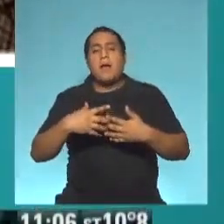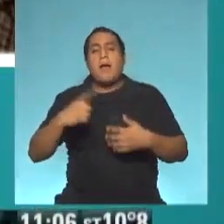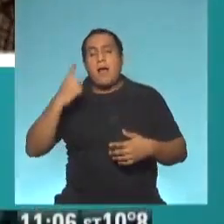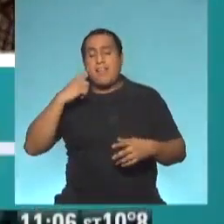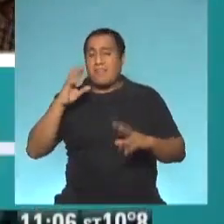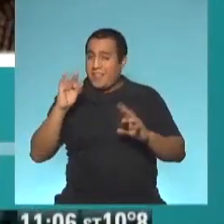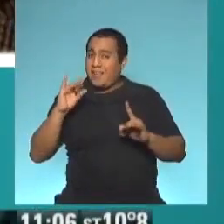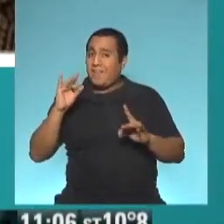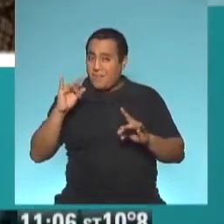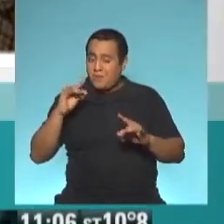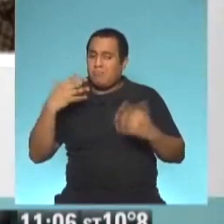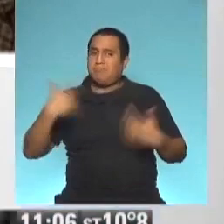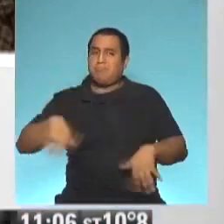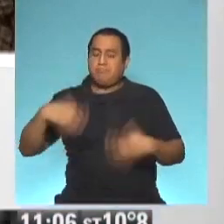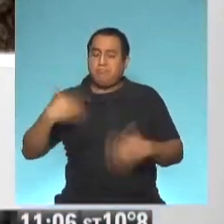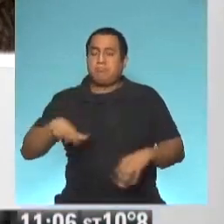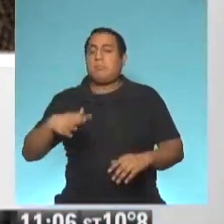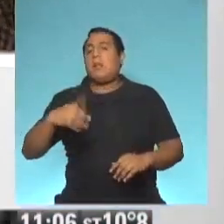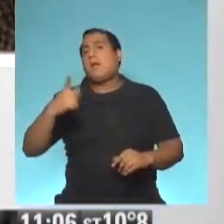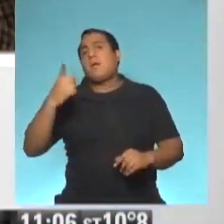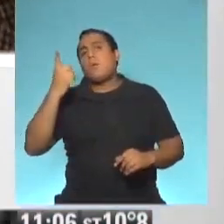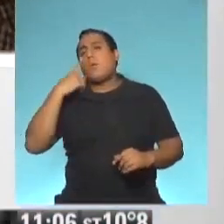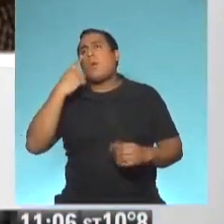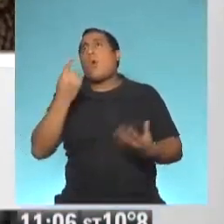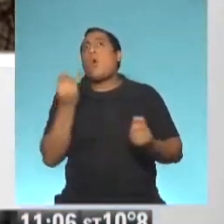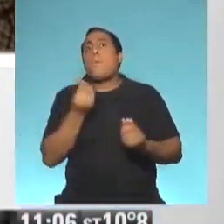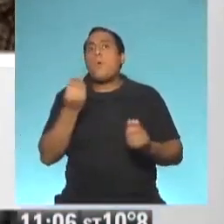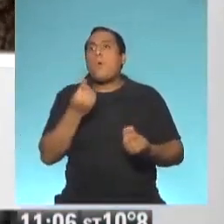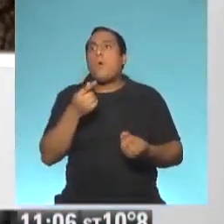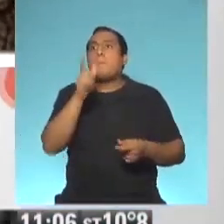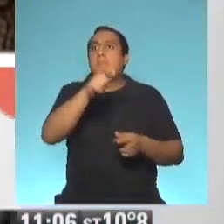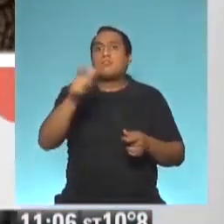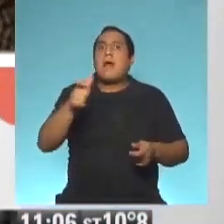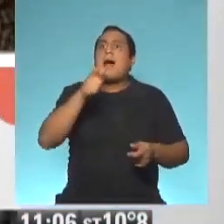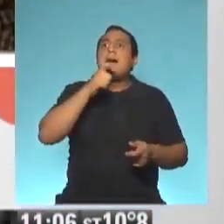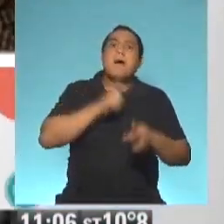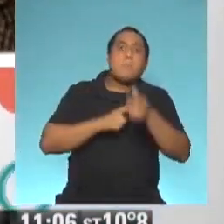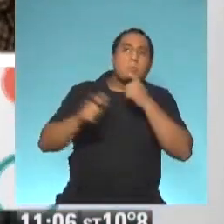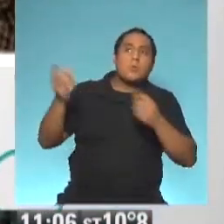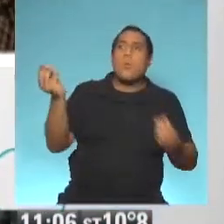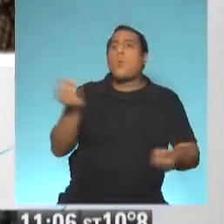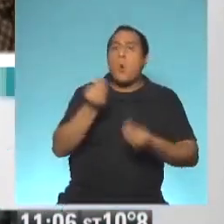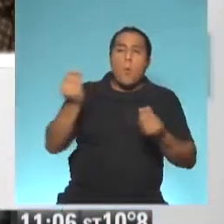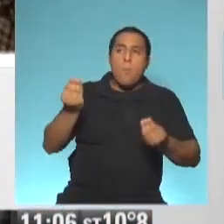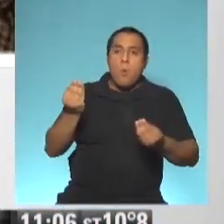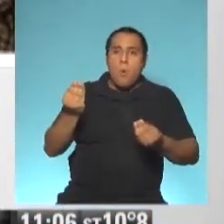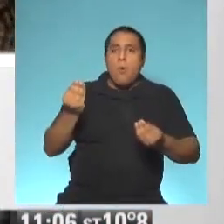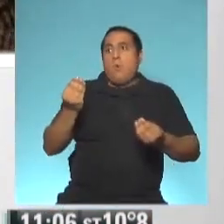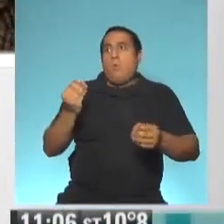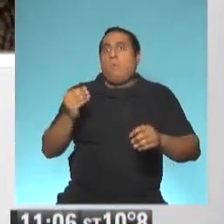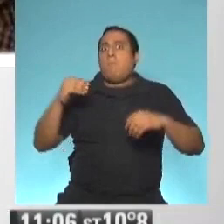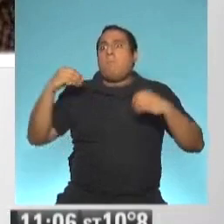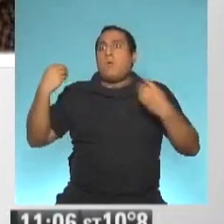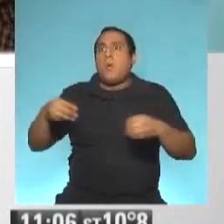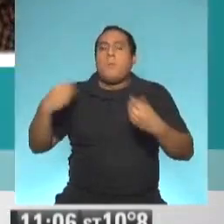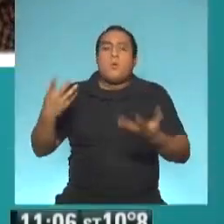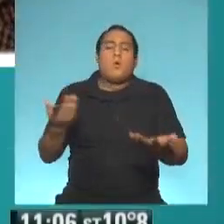muy fuerte. Es decir, la respuesta y las acciones tienen que ir a mejorar y perfeccionar todos los